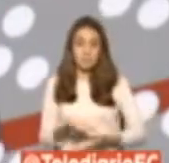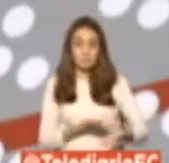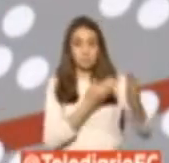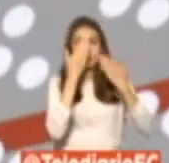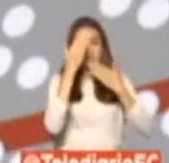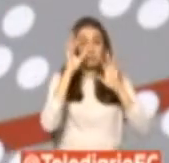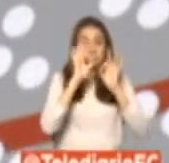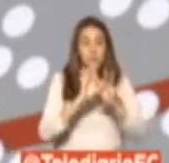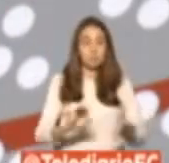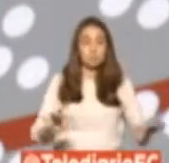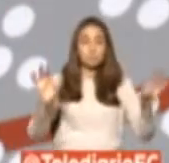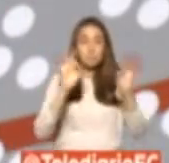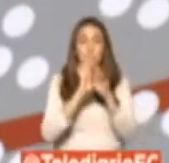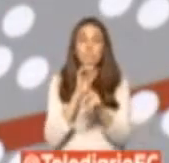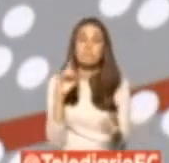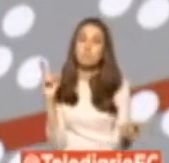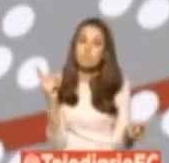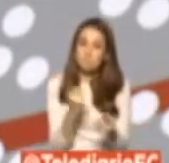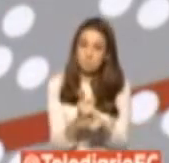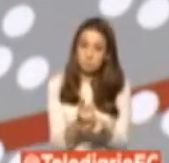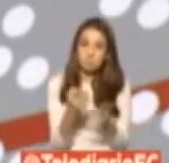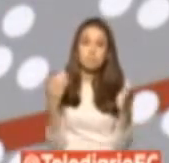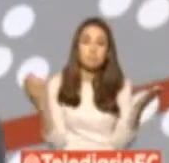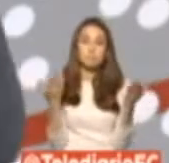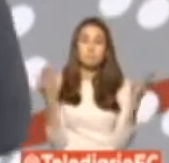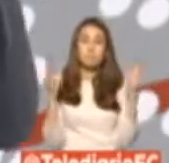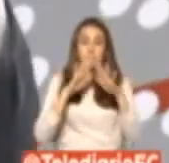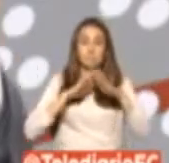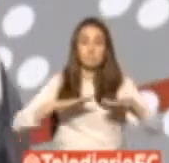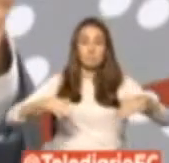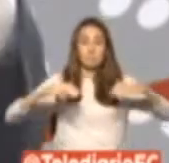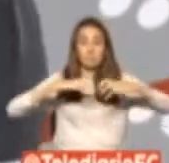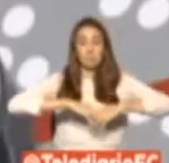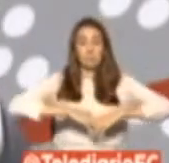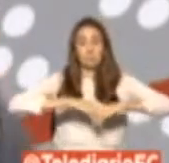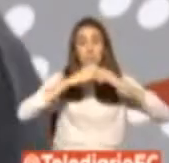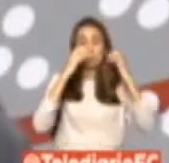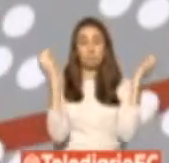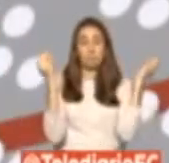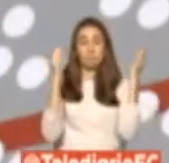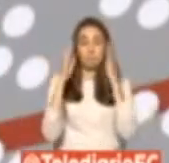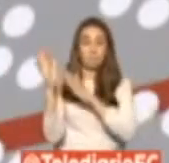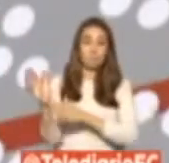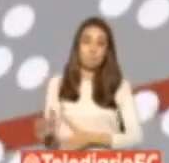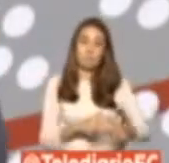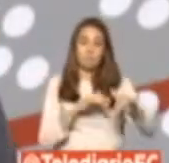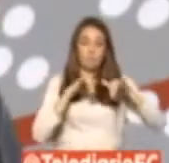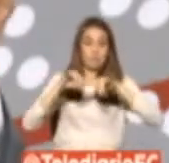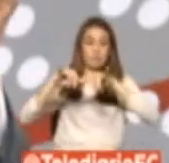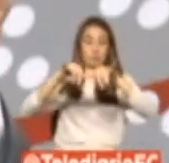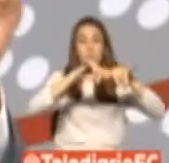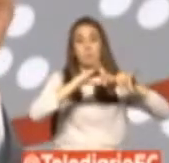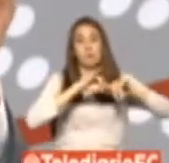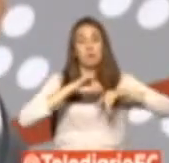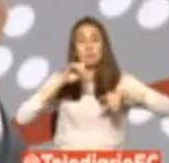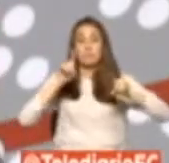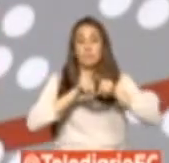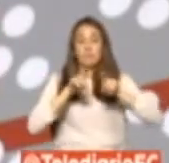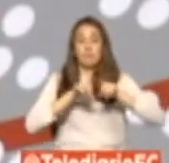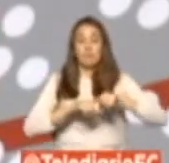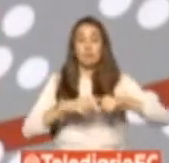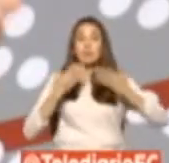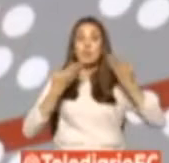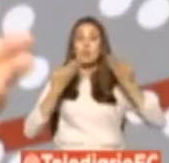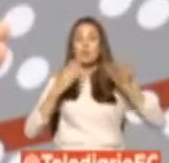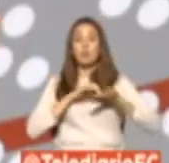política es lo que realmente está llevando a una degradación de la calidad de la democracia. Que además se ausente,